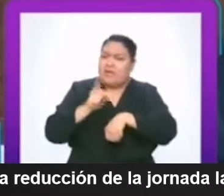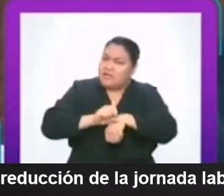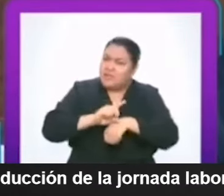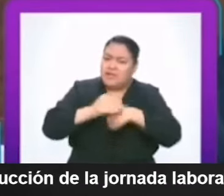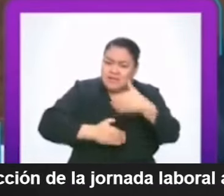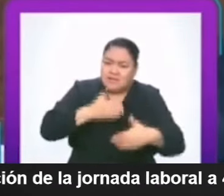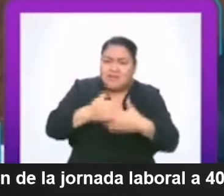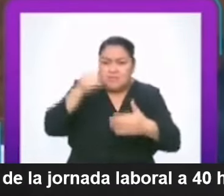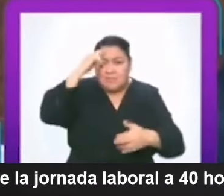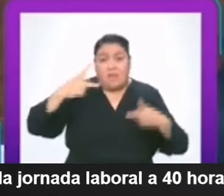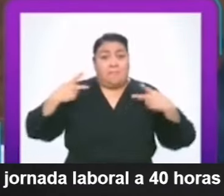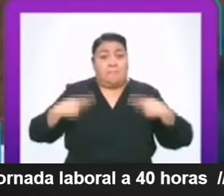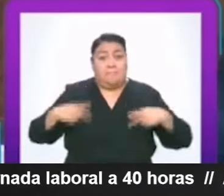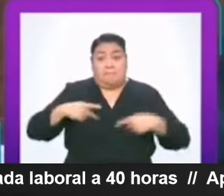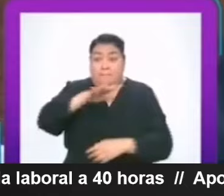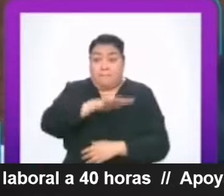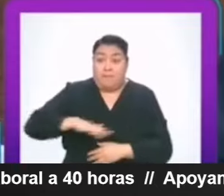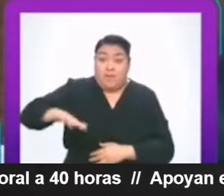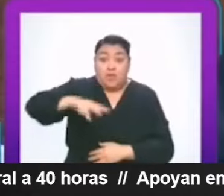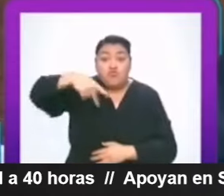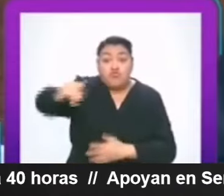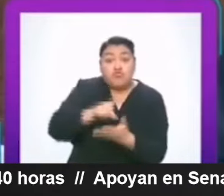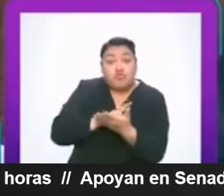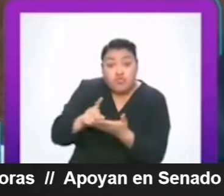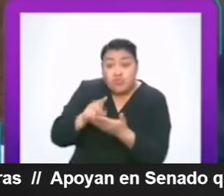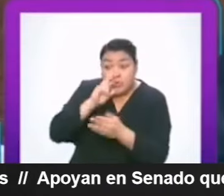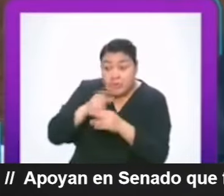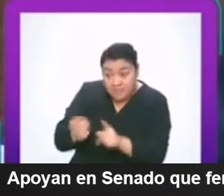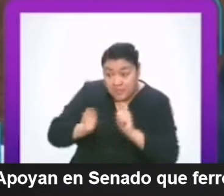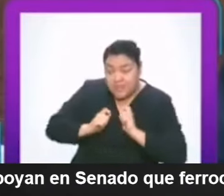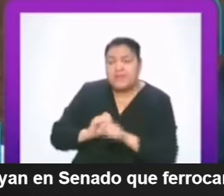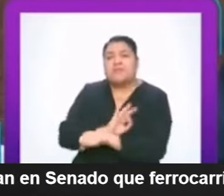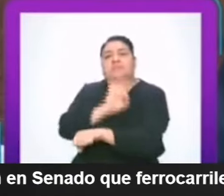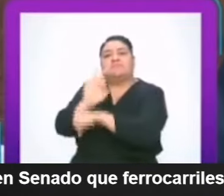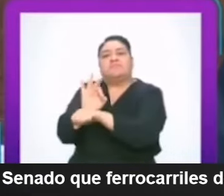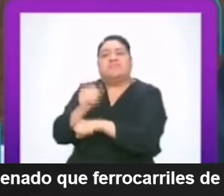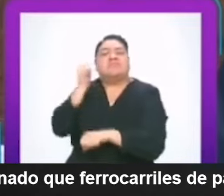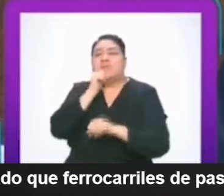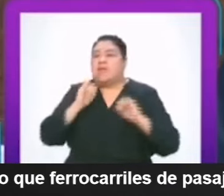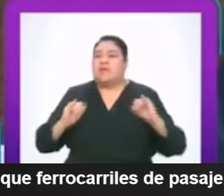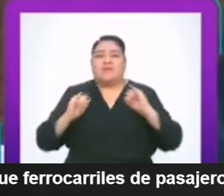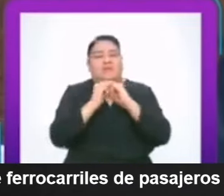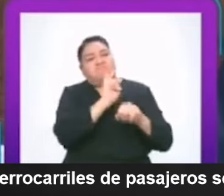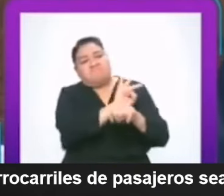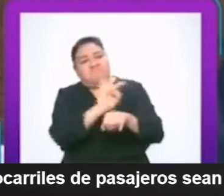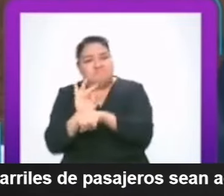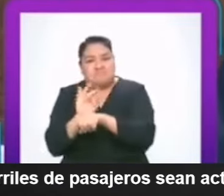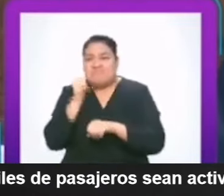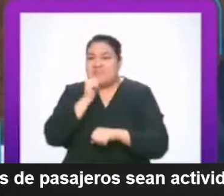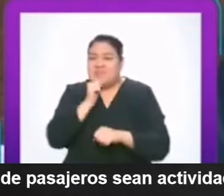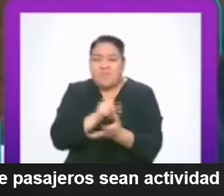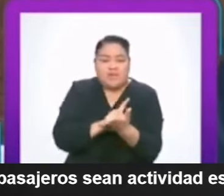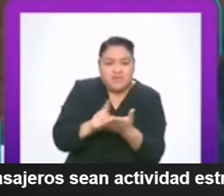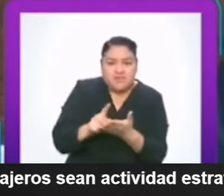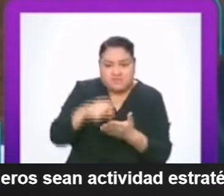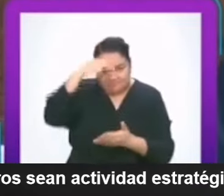para garantizar a plenitud los derechos que hoy tutelamos, siempre a favor de las instituciones y la garantía